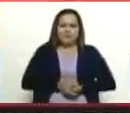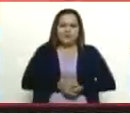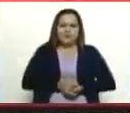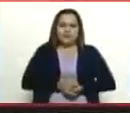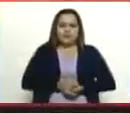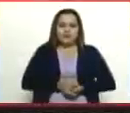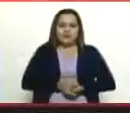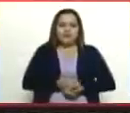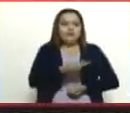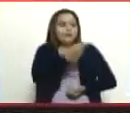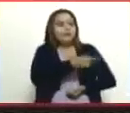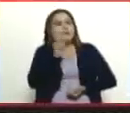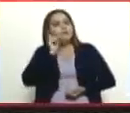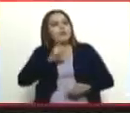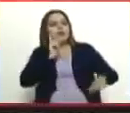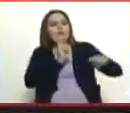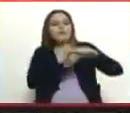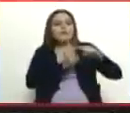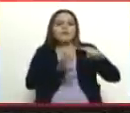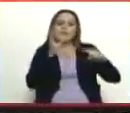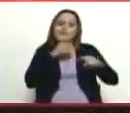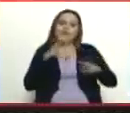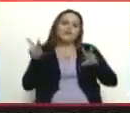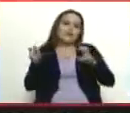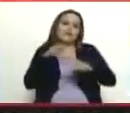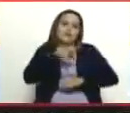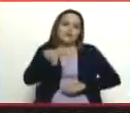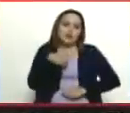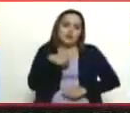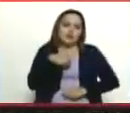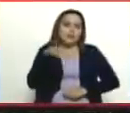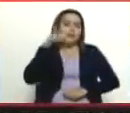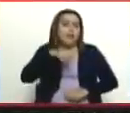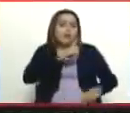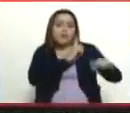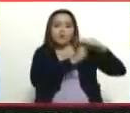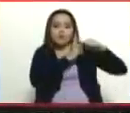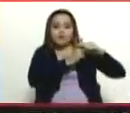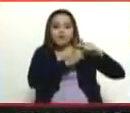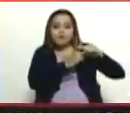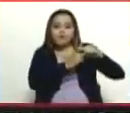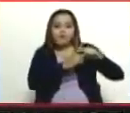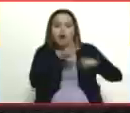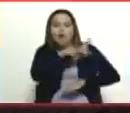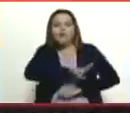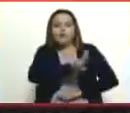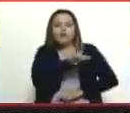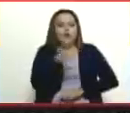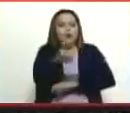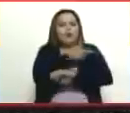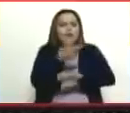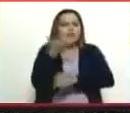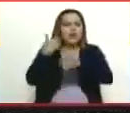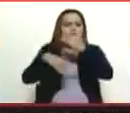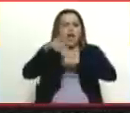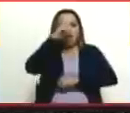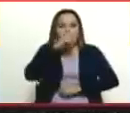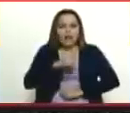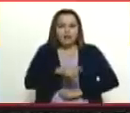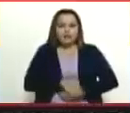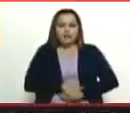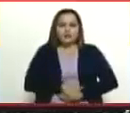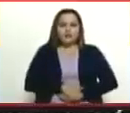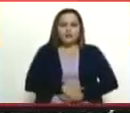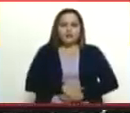positivos no son nuevos para nosotros. Los falsos positivos los ha utilizado la Cuarta República, los utilizó la Cuarta República